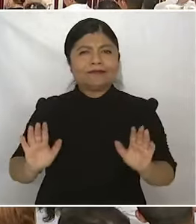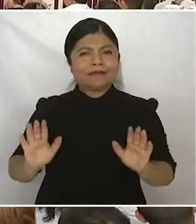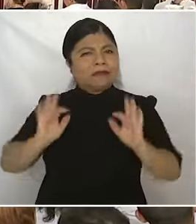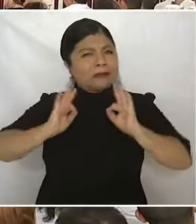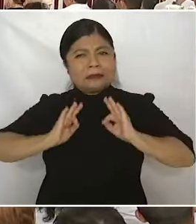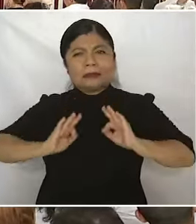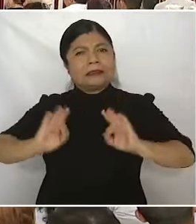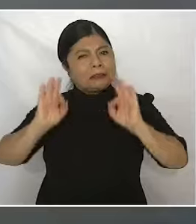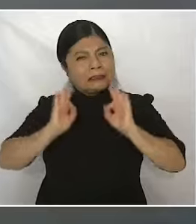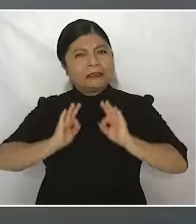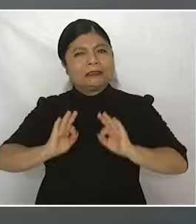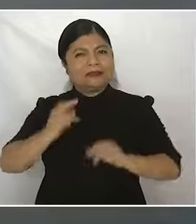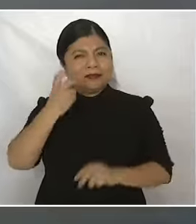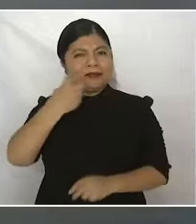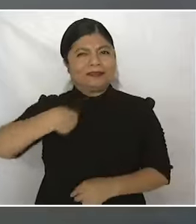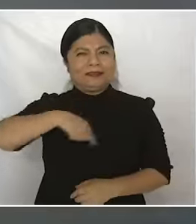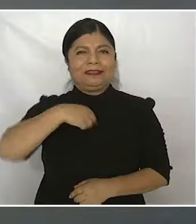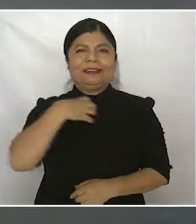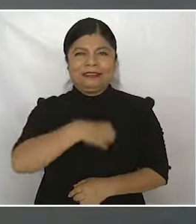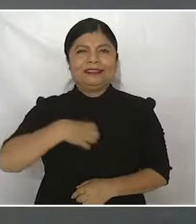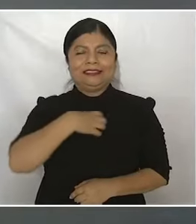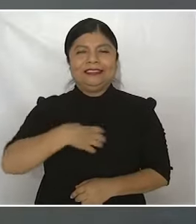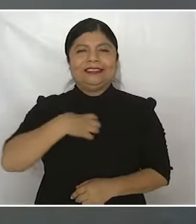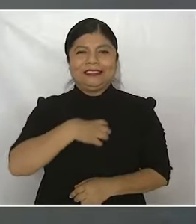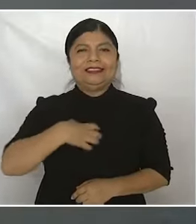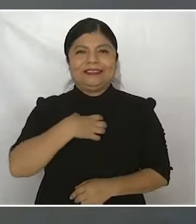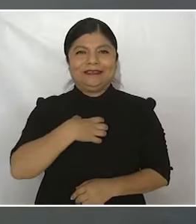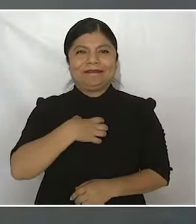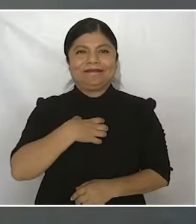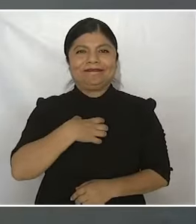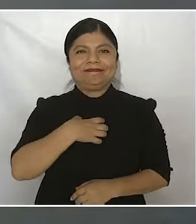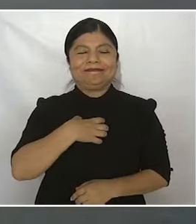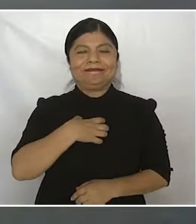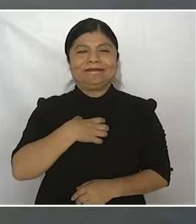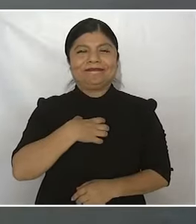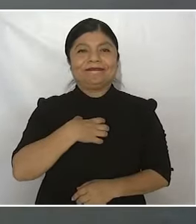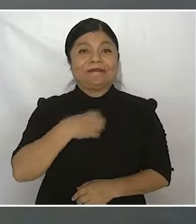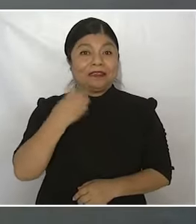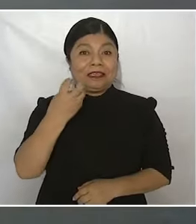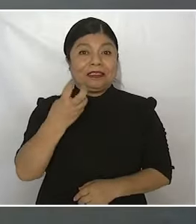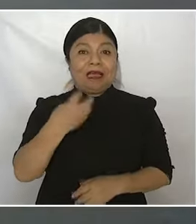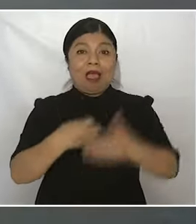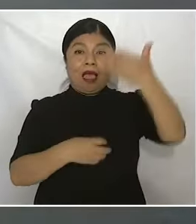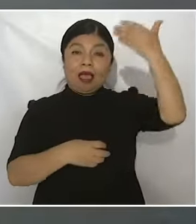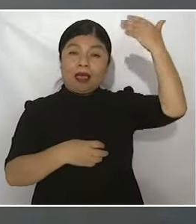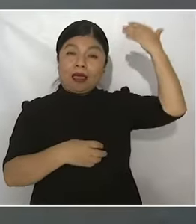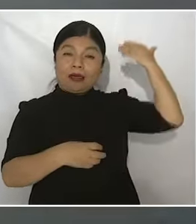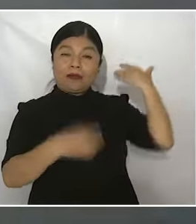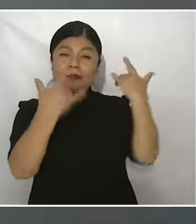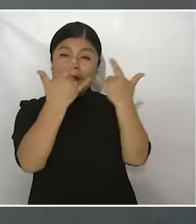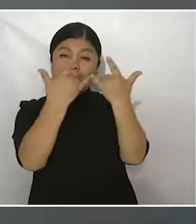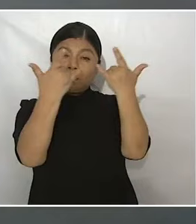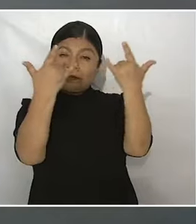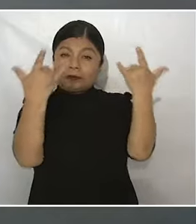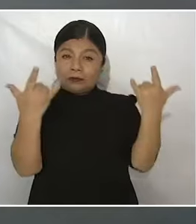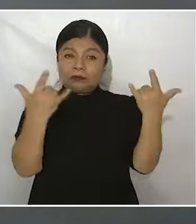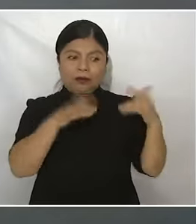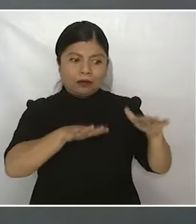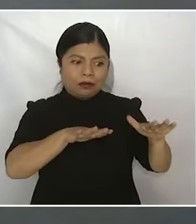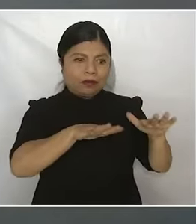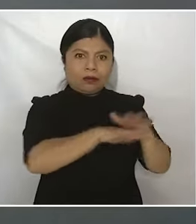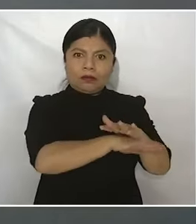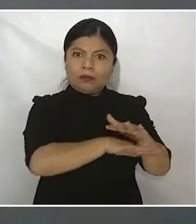que celebrar, porque las tres transformaciones históricas que